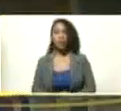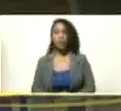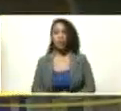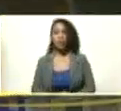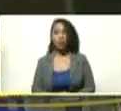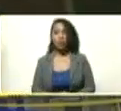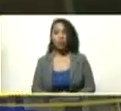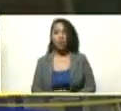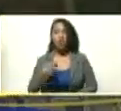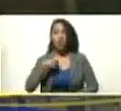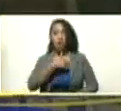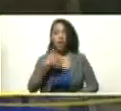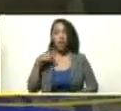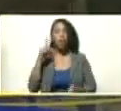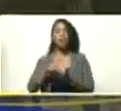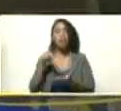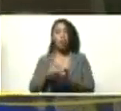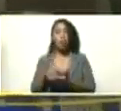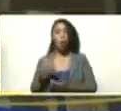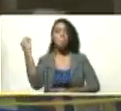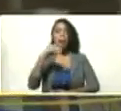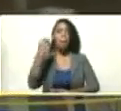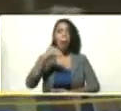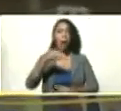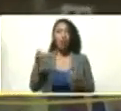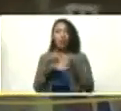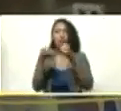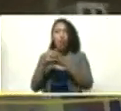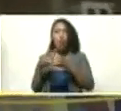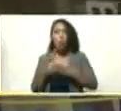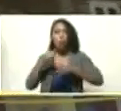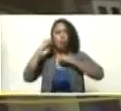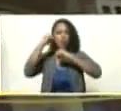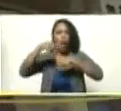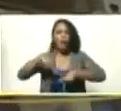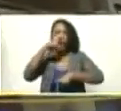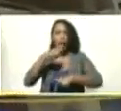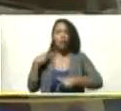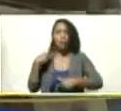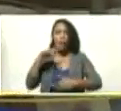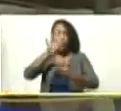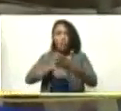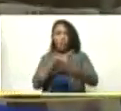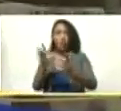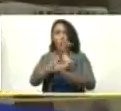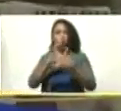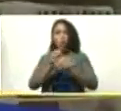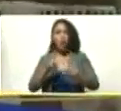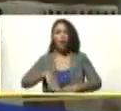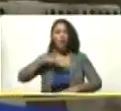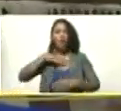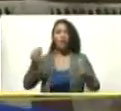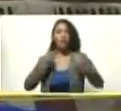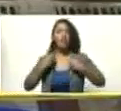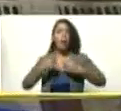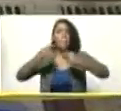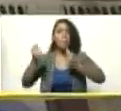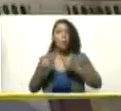Yo quiero participar, Ernesto, en muchas más manifestaciones durante este año y que mi agenda cultural esté viva,